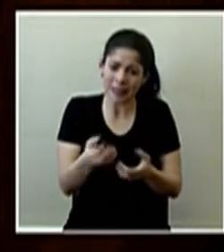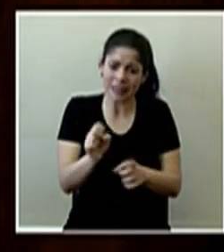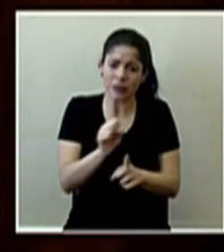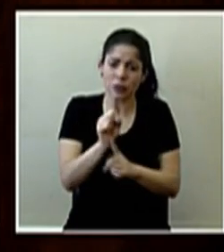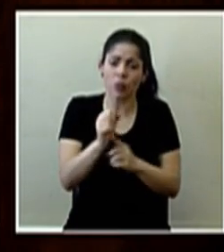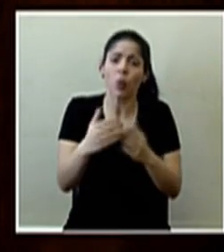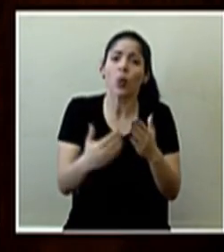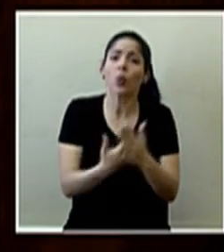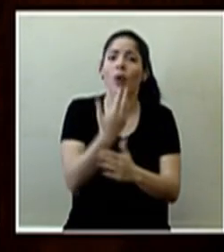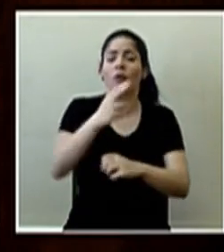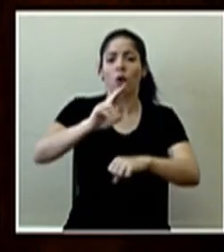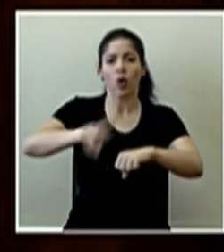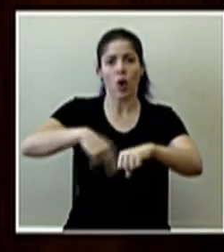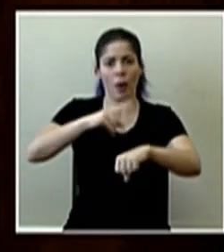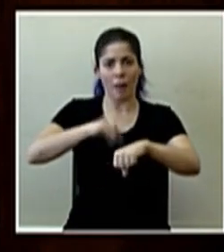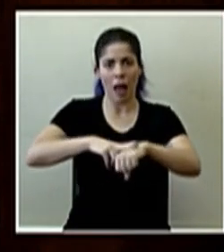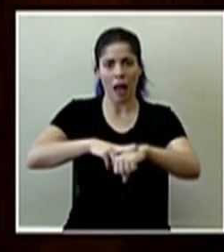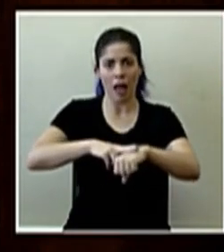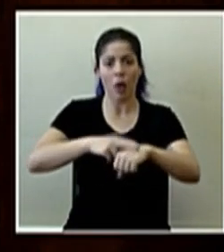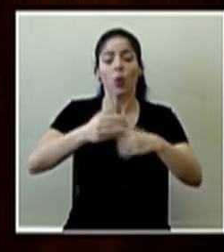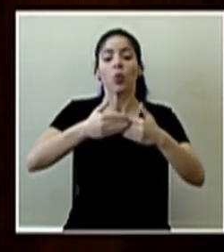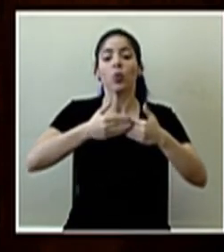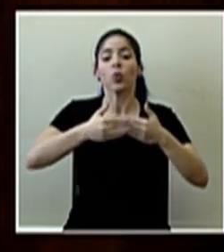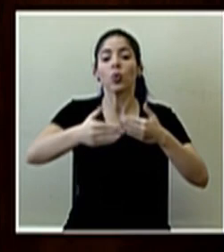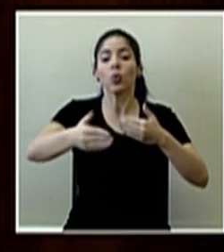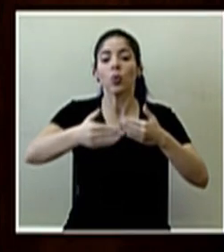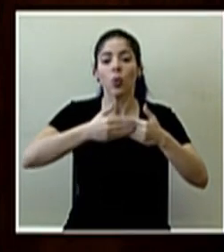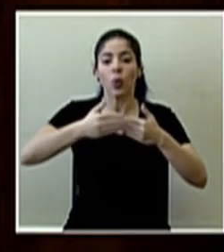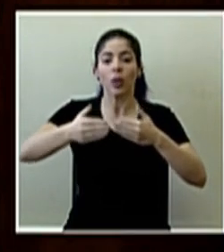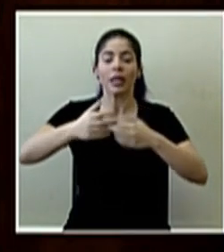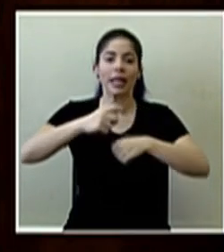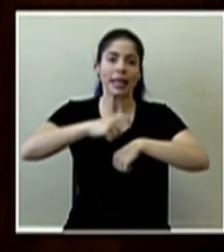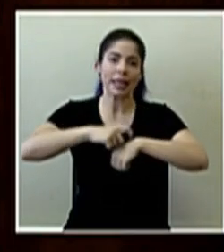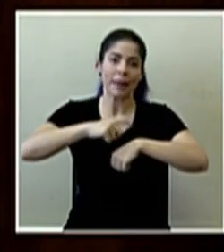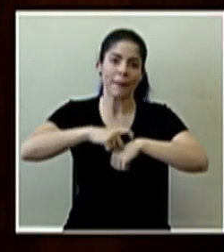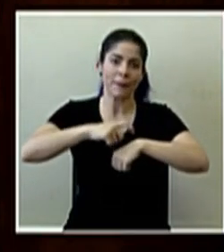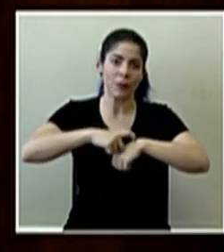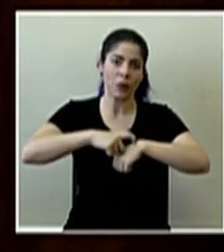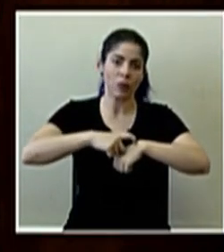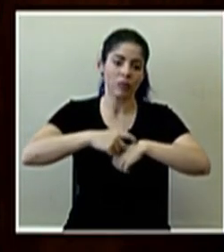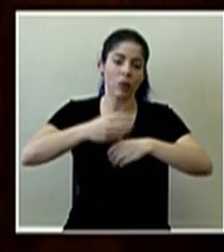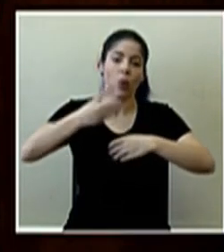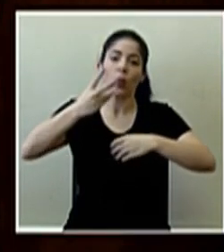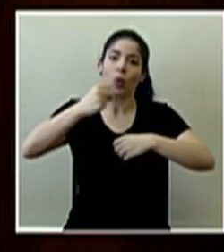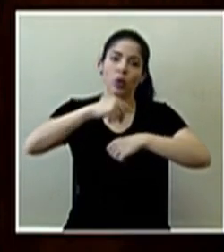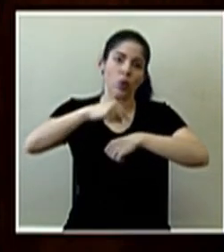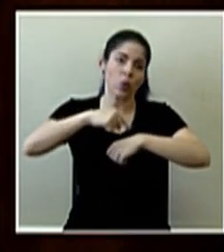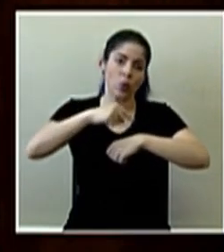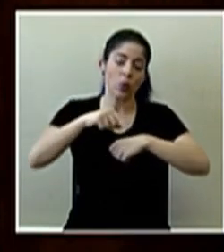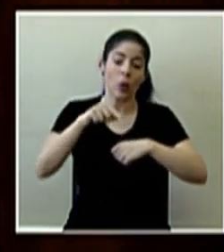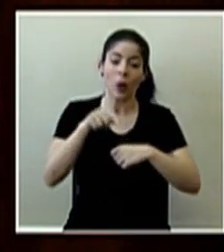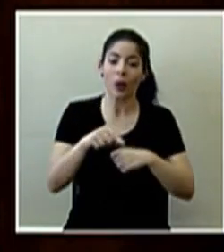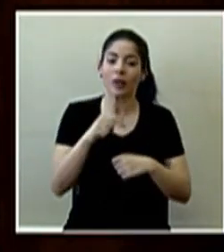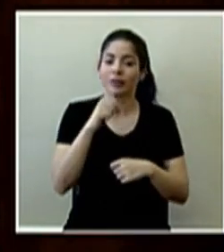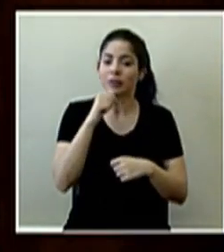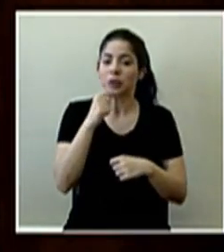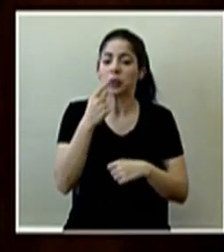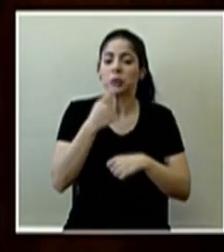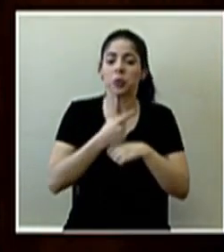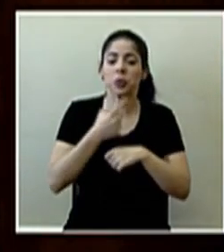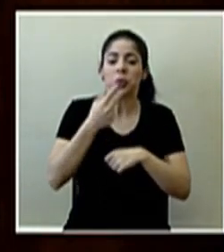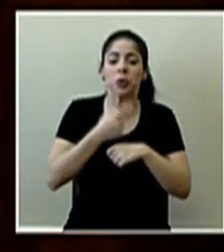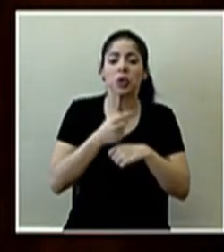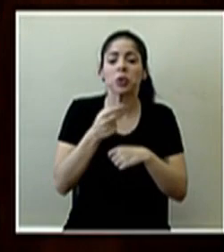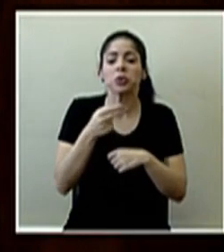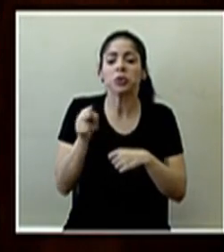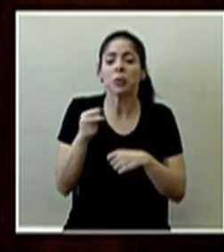un nuevo normal por el tiempo que esto dure. Esto no va a ser un tema de días ni de